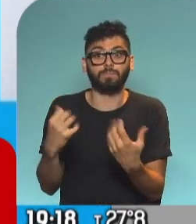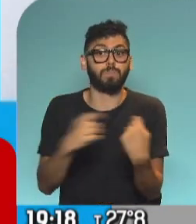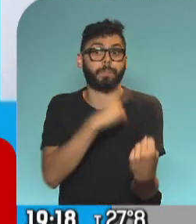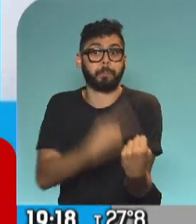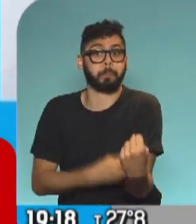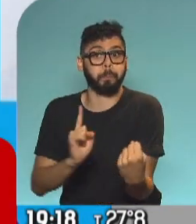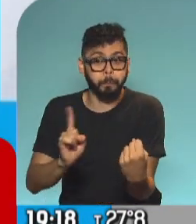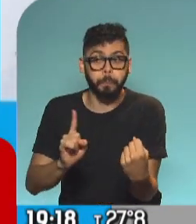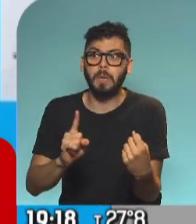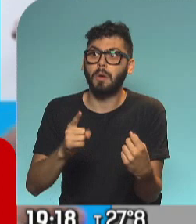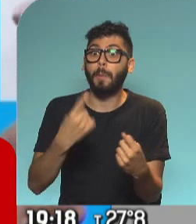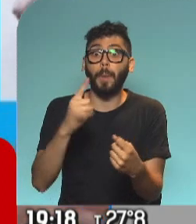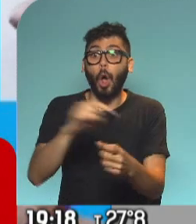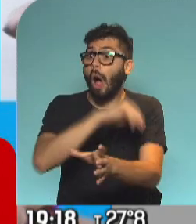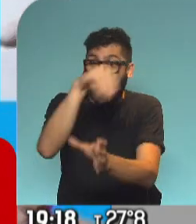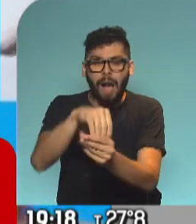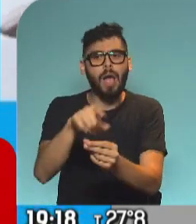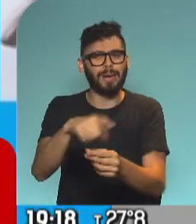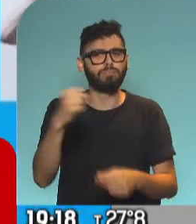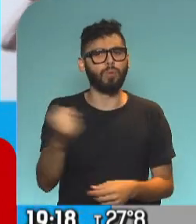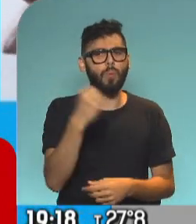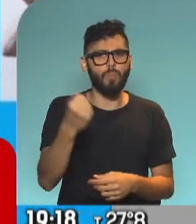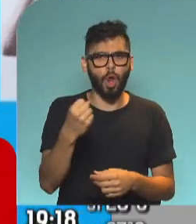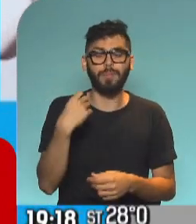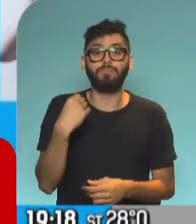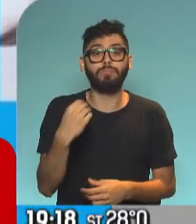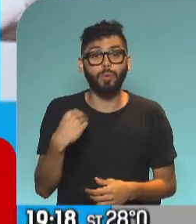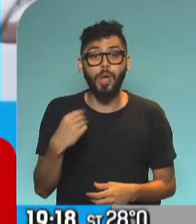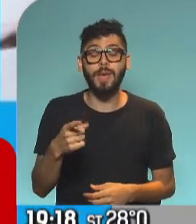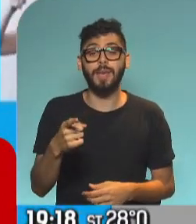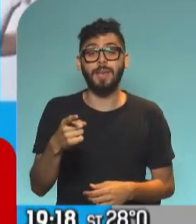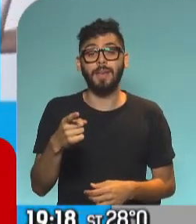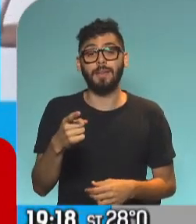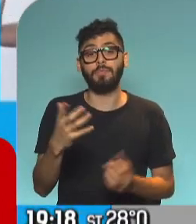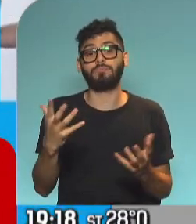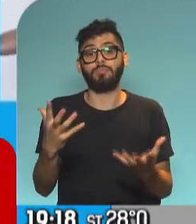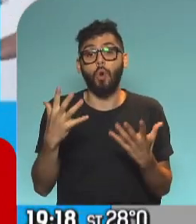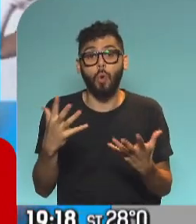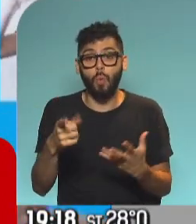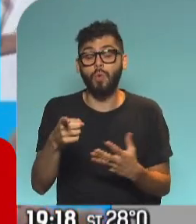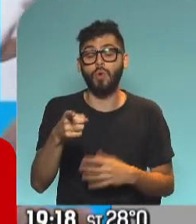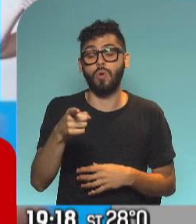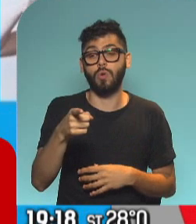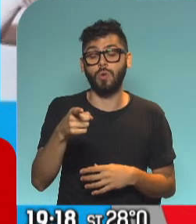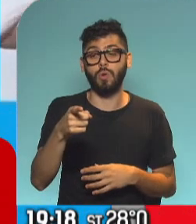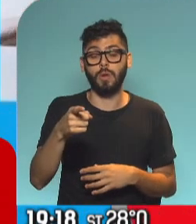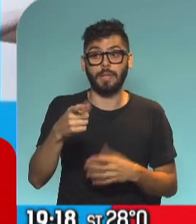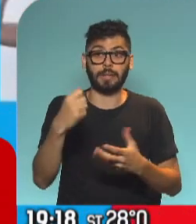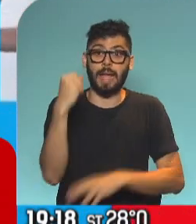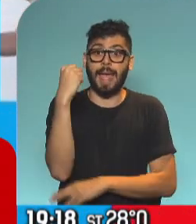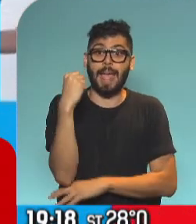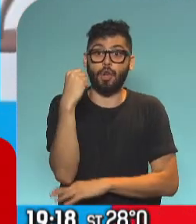esté presente en el Foro Económico de Davos, porque sabemos que, obviamente, allí el sector de la